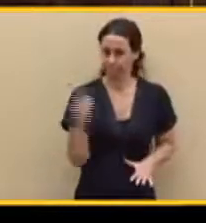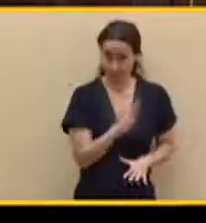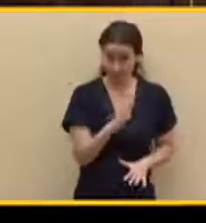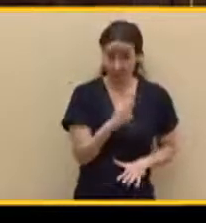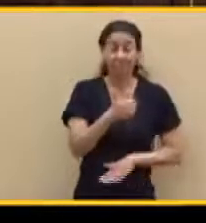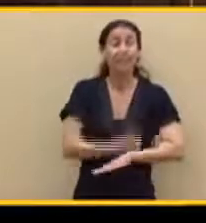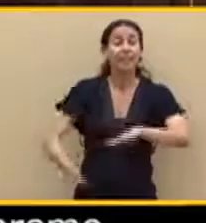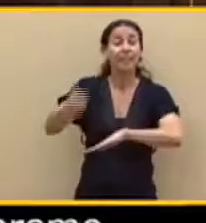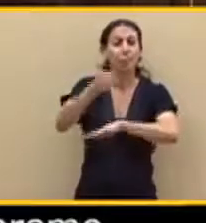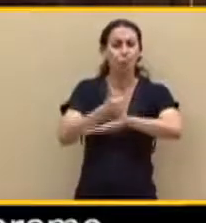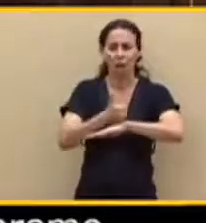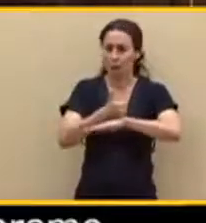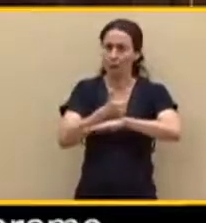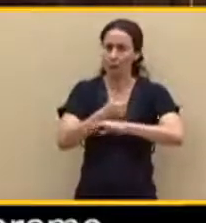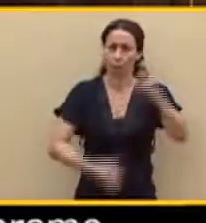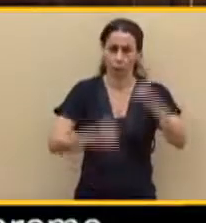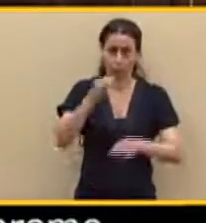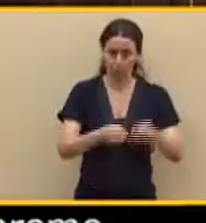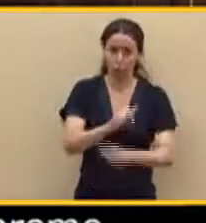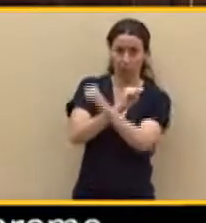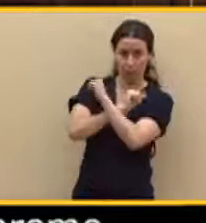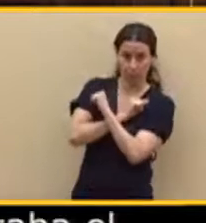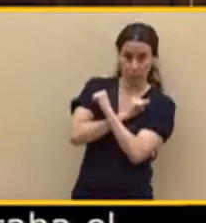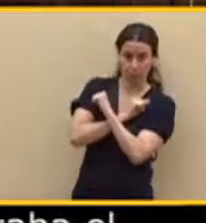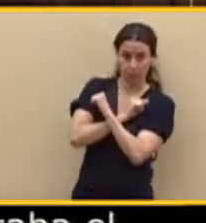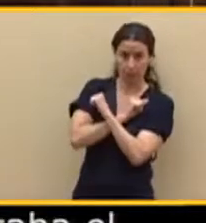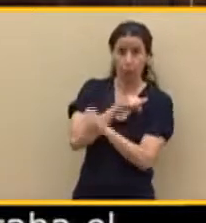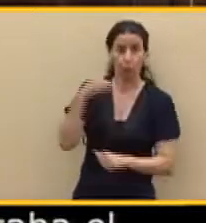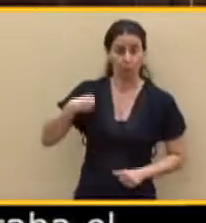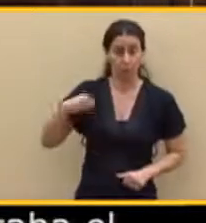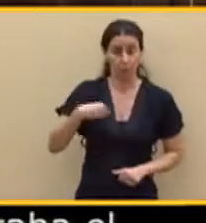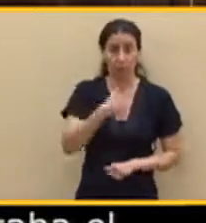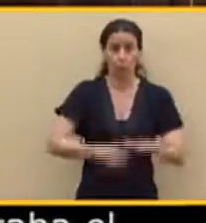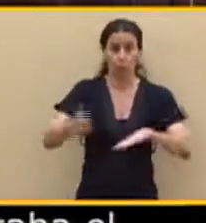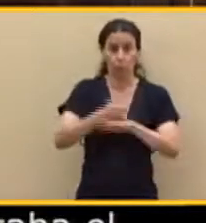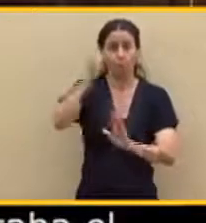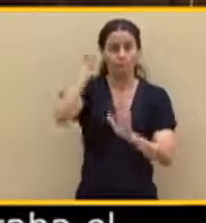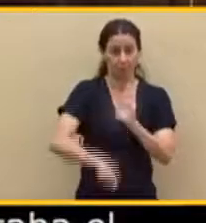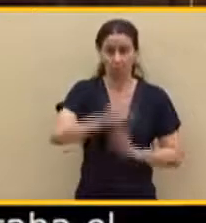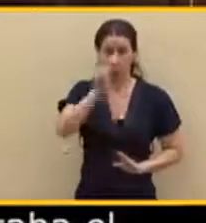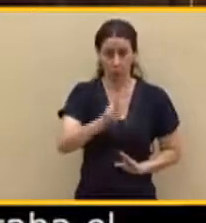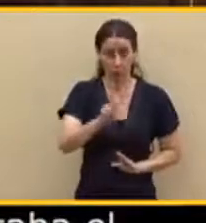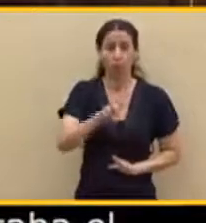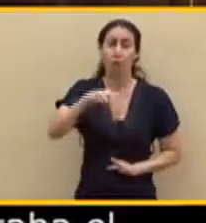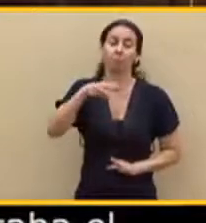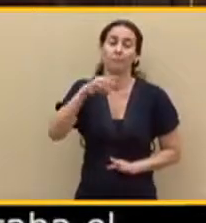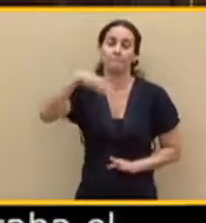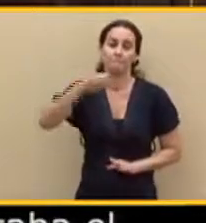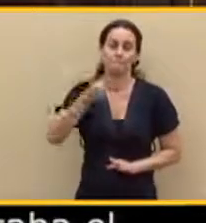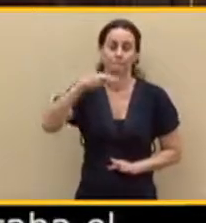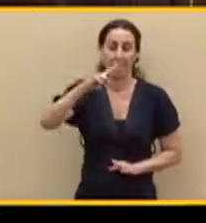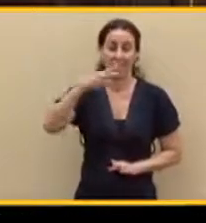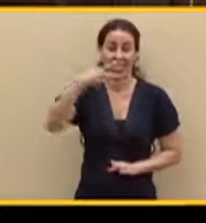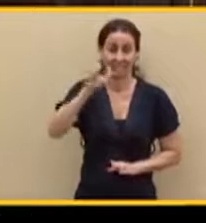el resultado de esa conspiración, estaba el presidente de la Sala Segunda de lo Penal, el señor Manuel Marchena. Miren, parece un chiste, pero esta